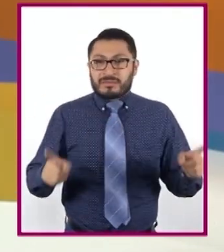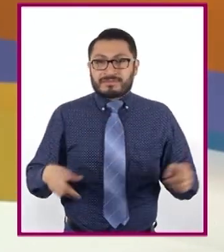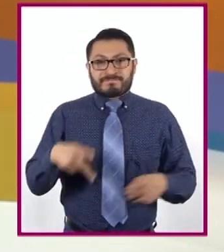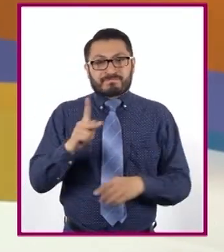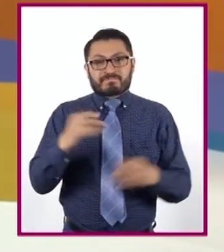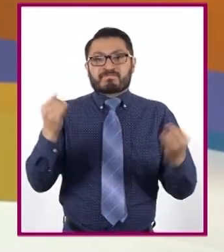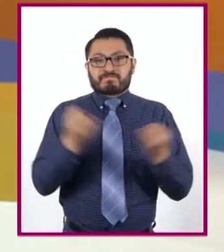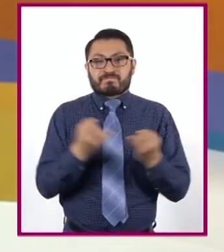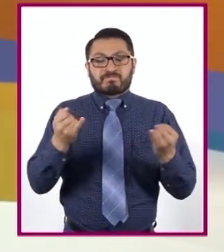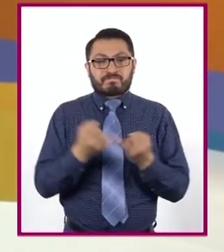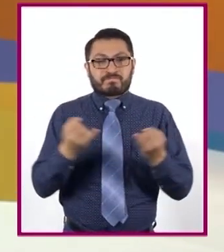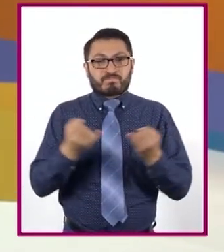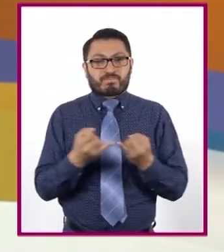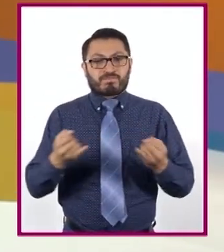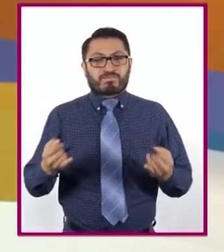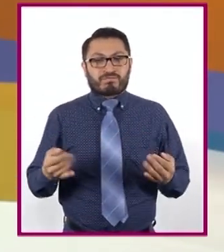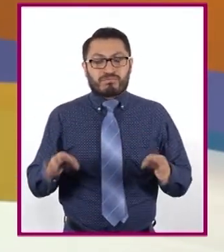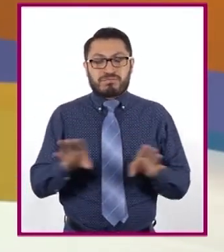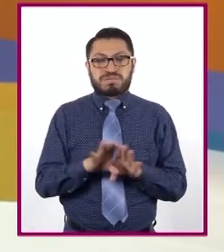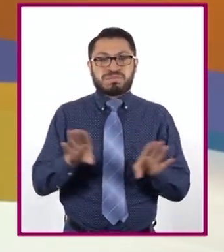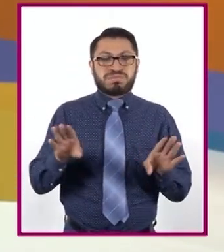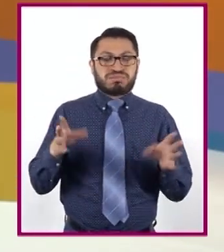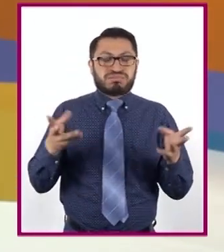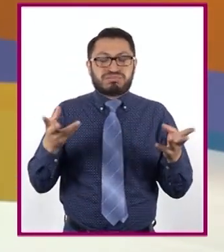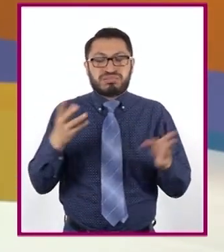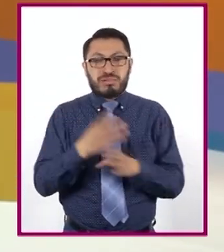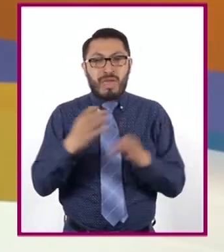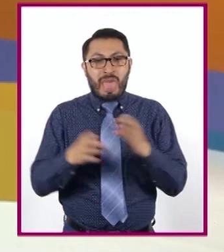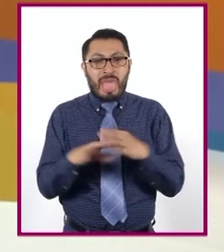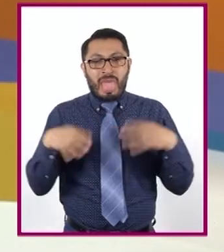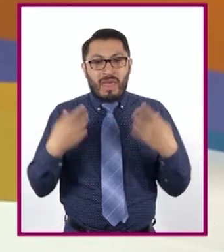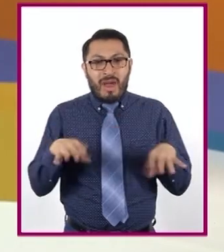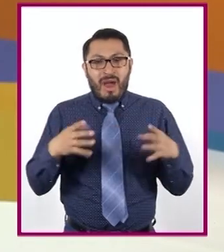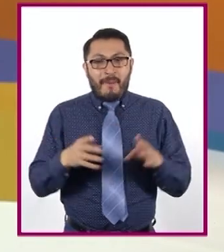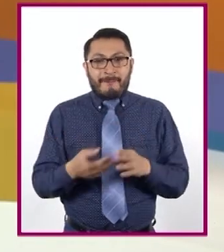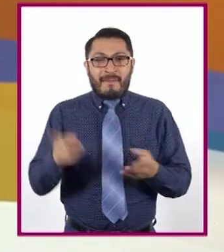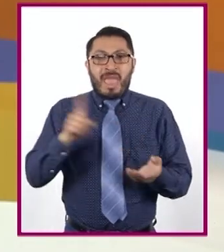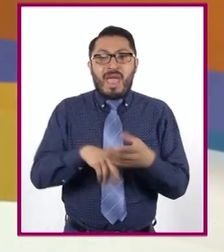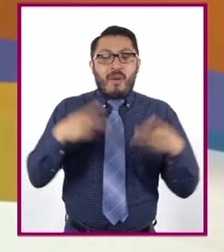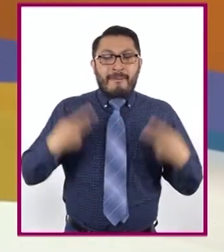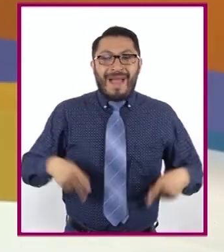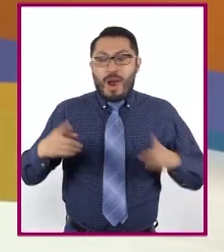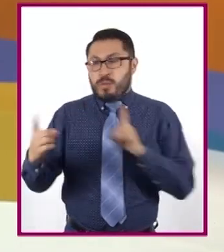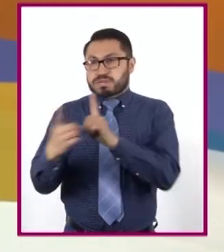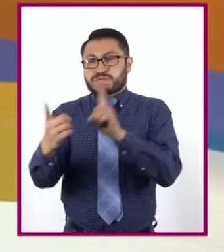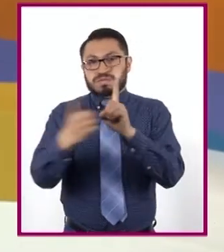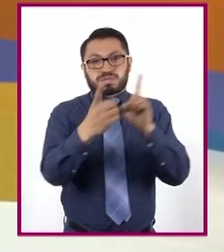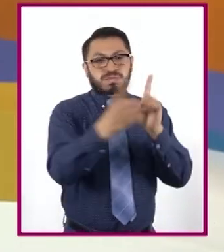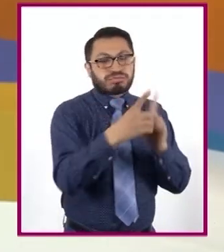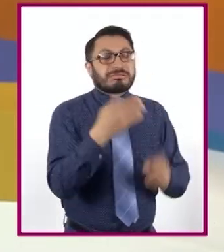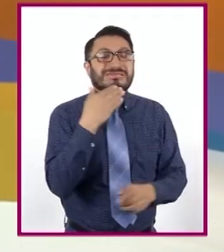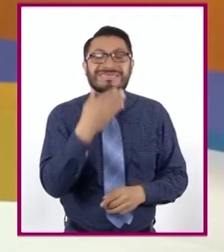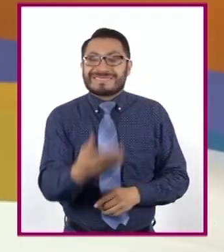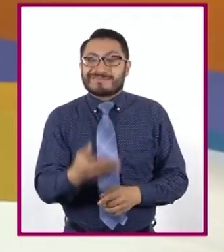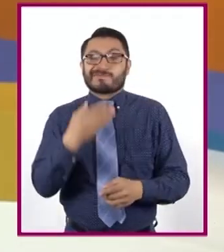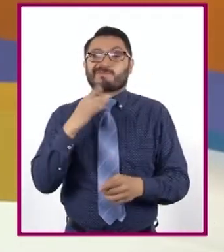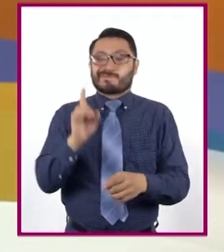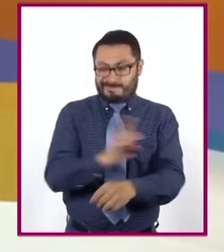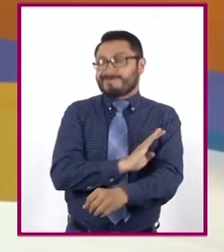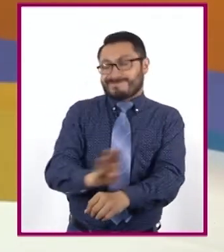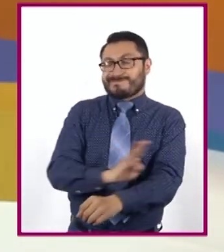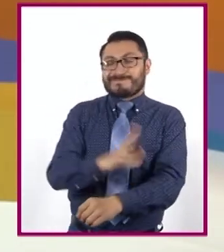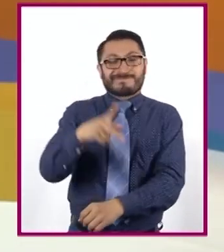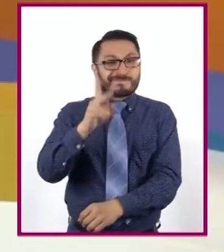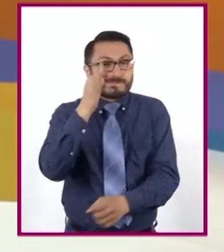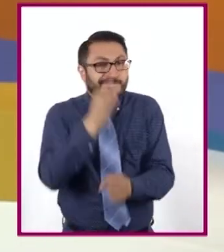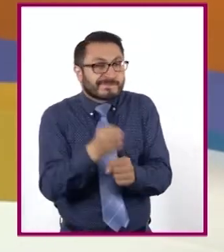Incluso pueden hacer cosas que de alguna forma influyan en otras personas para bien. Pero ahora nos debemos centrar en